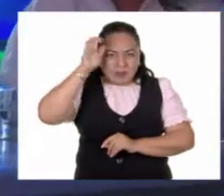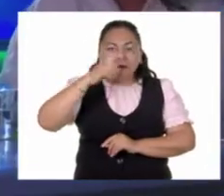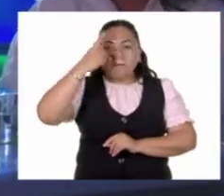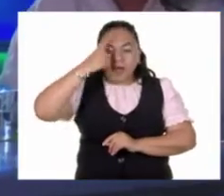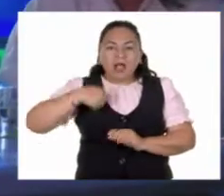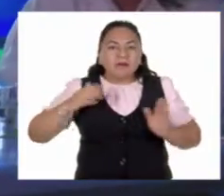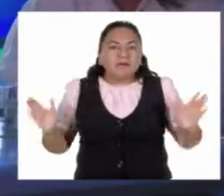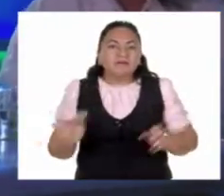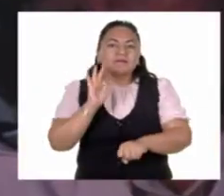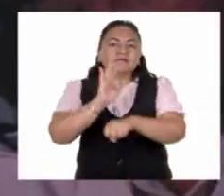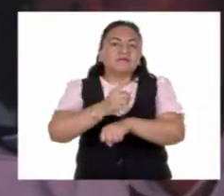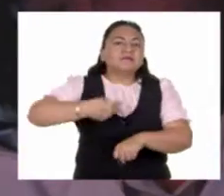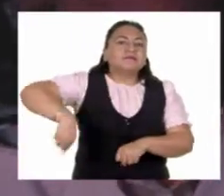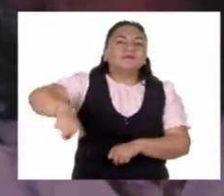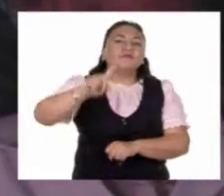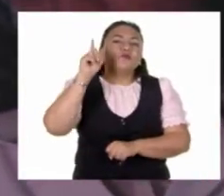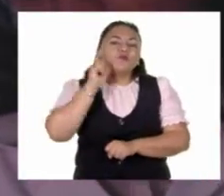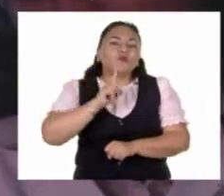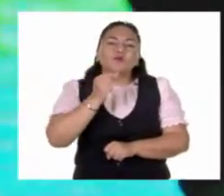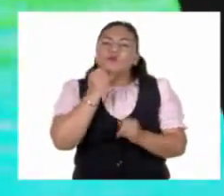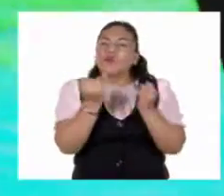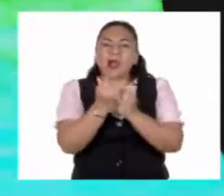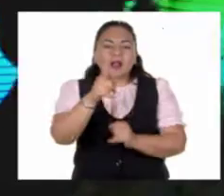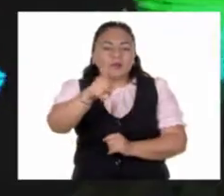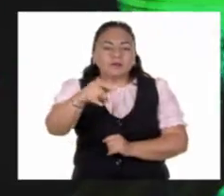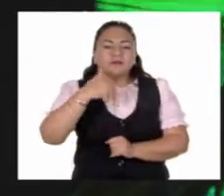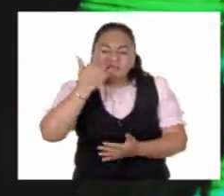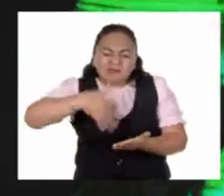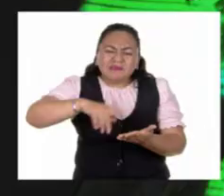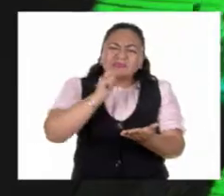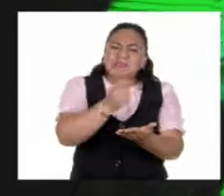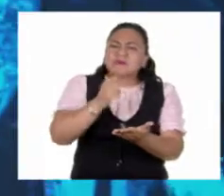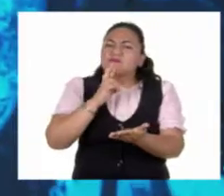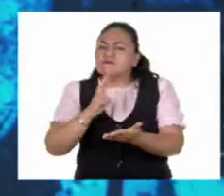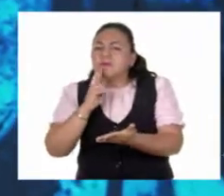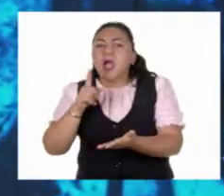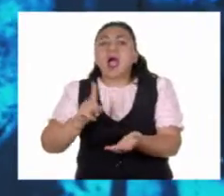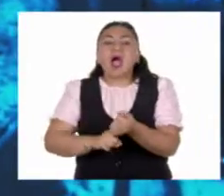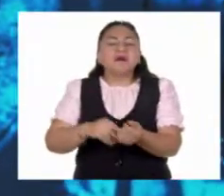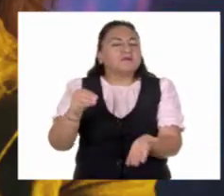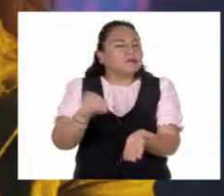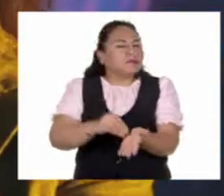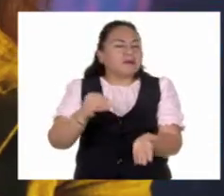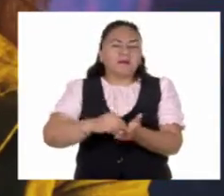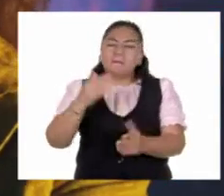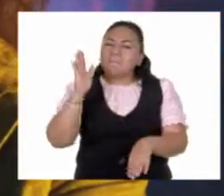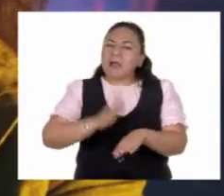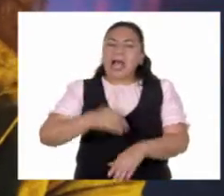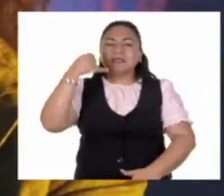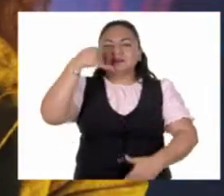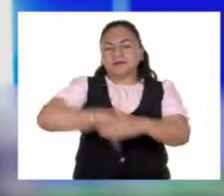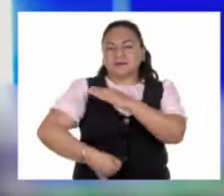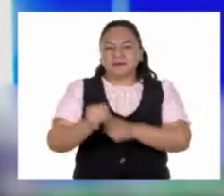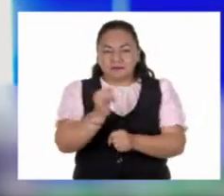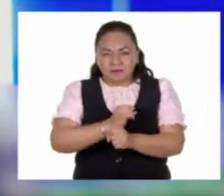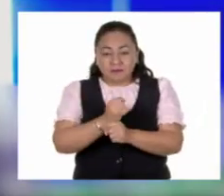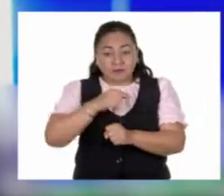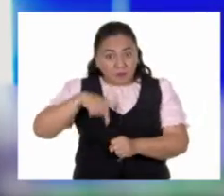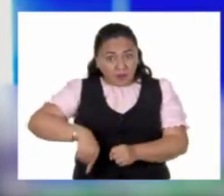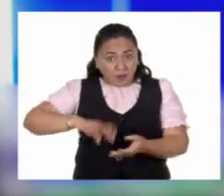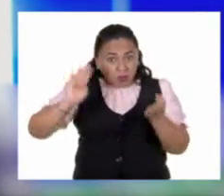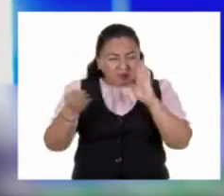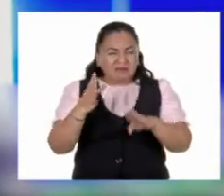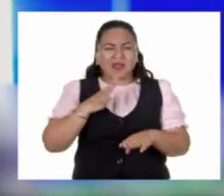de estimular a las niñas que, como tú, han buscado respuestas en donde aún falta mucho por investigar. En el mundo